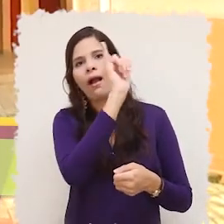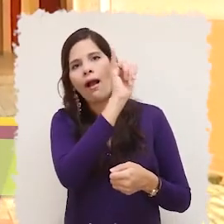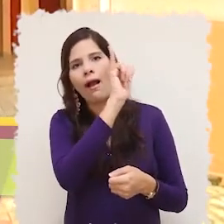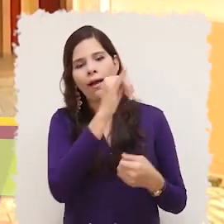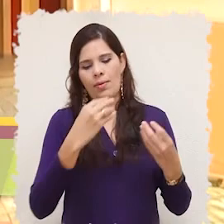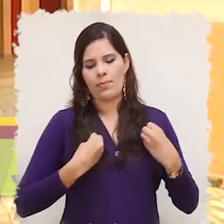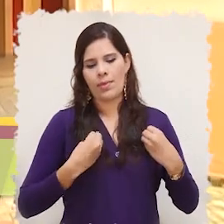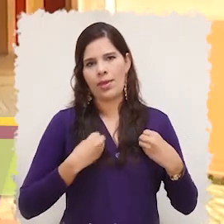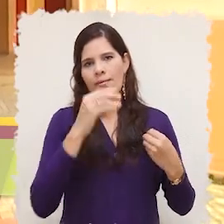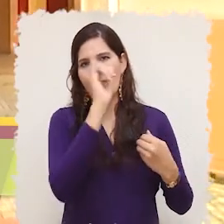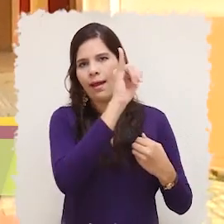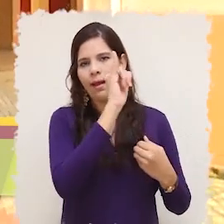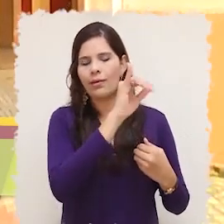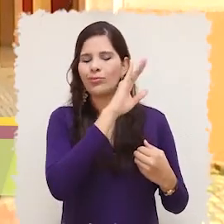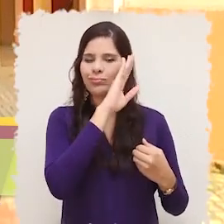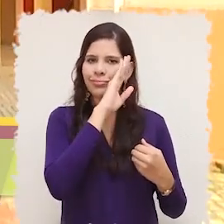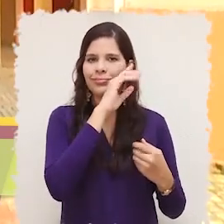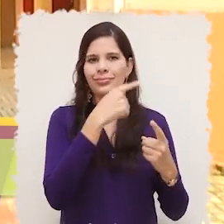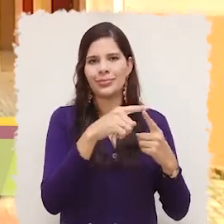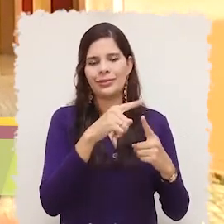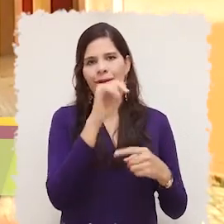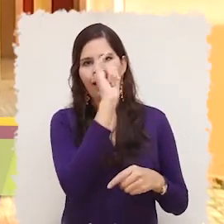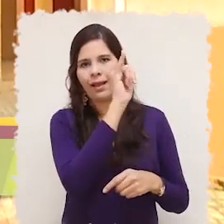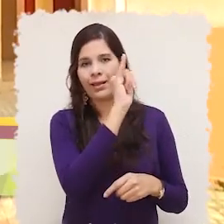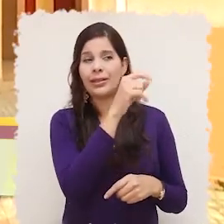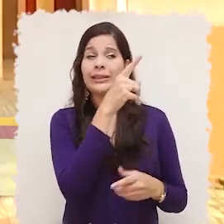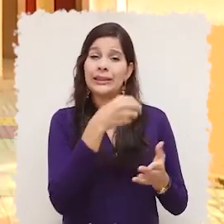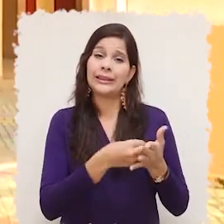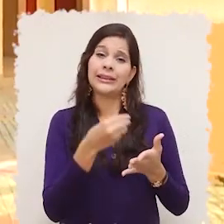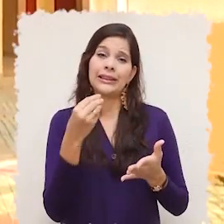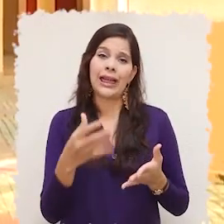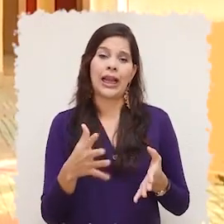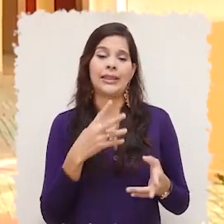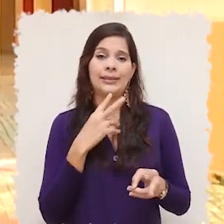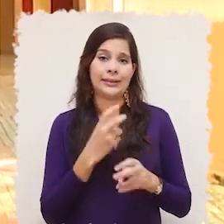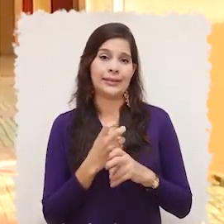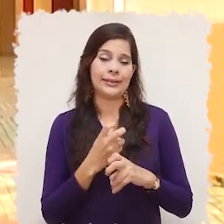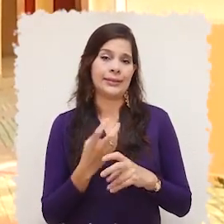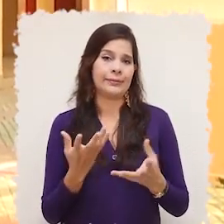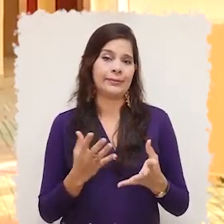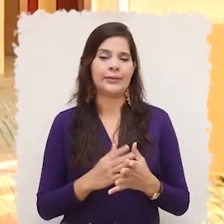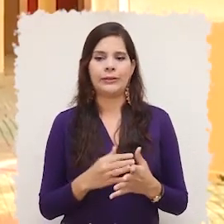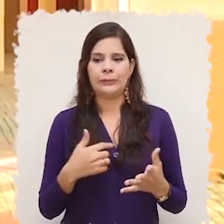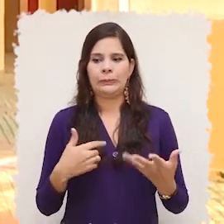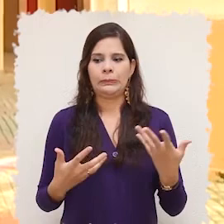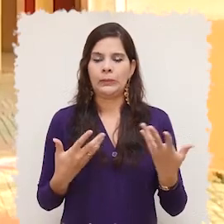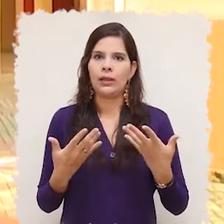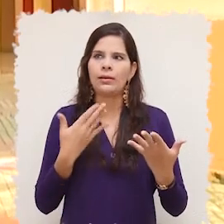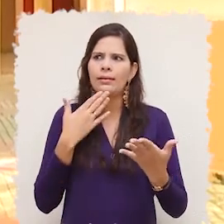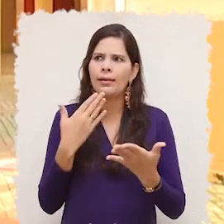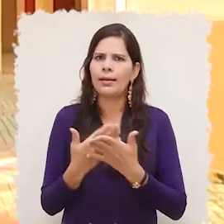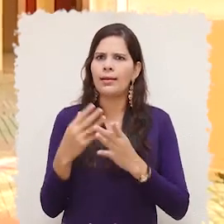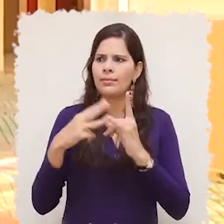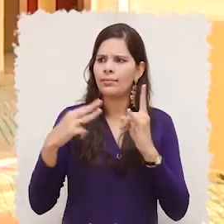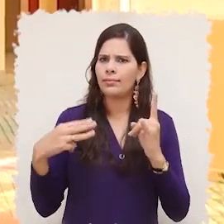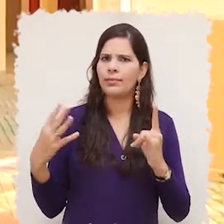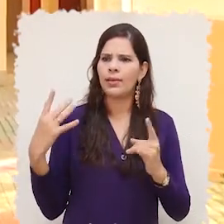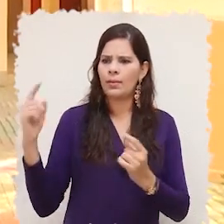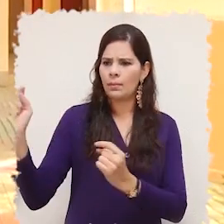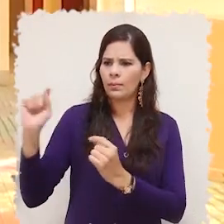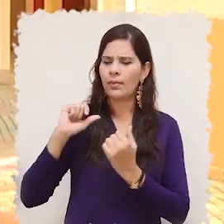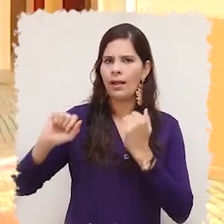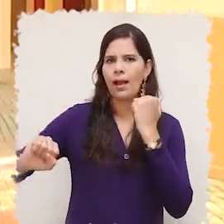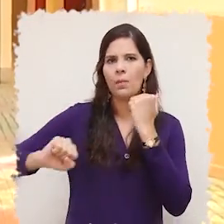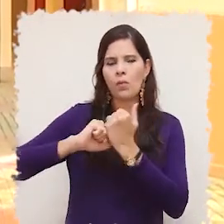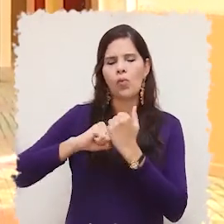la vivienda allá, sabiendo pues que es más caro para nosotros realizarlo, nos da la posibilidad de hacerlo.